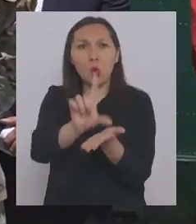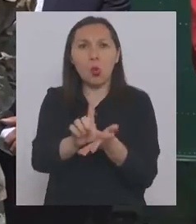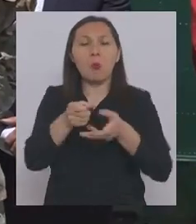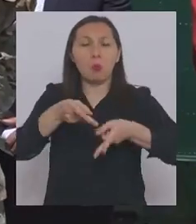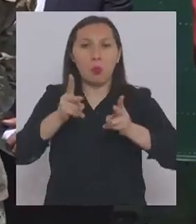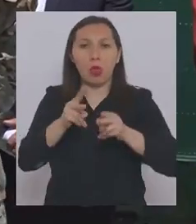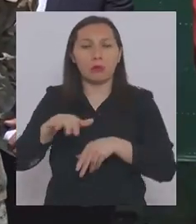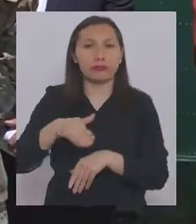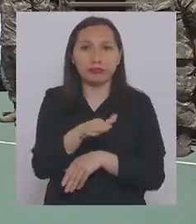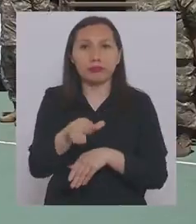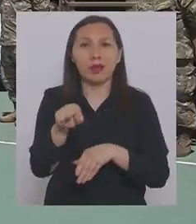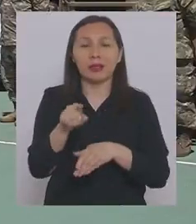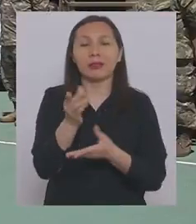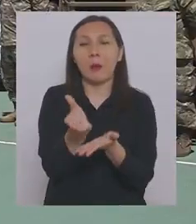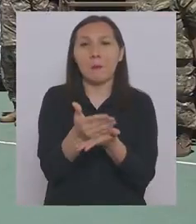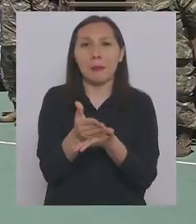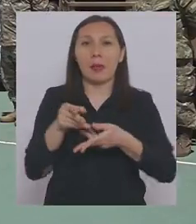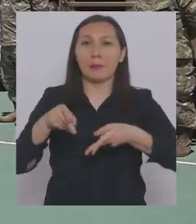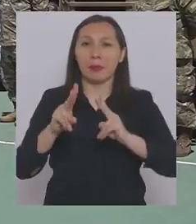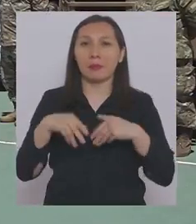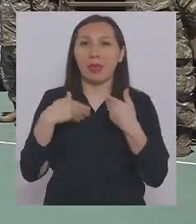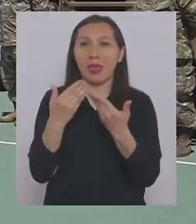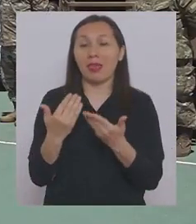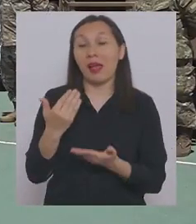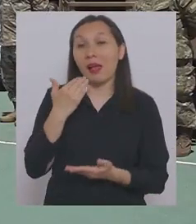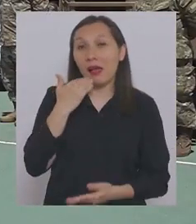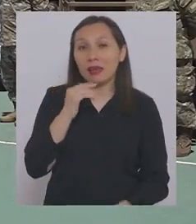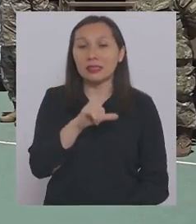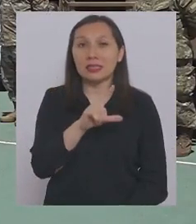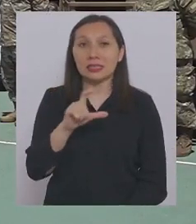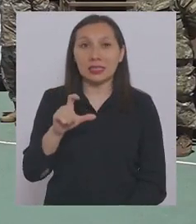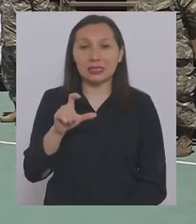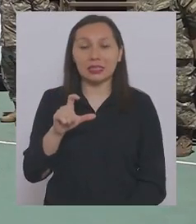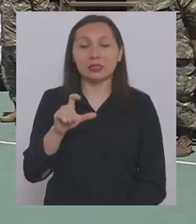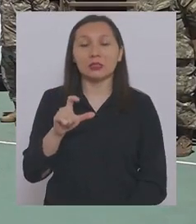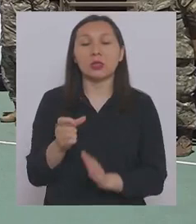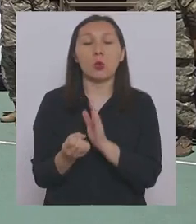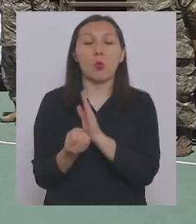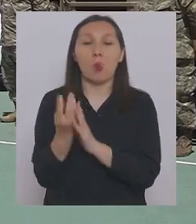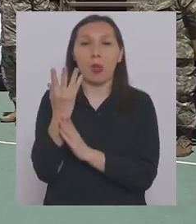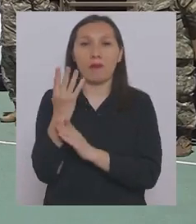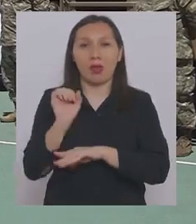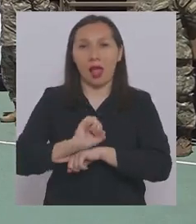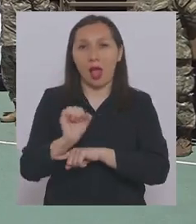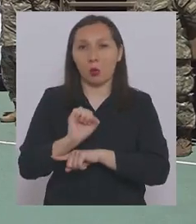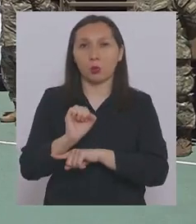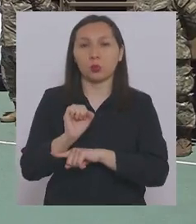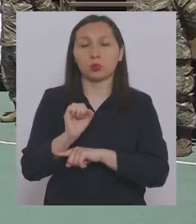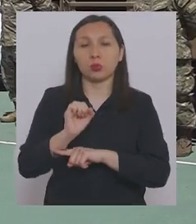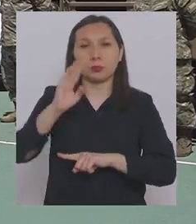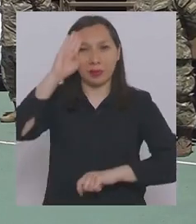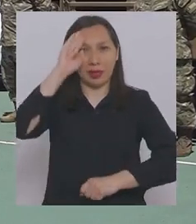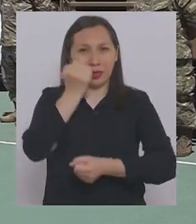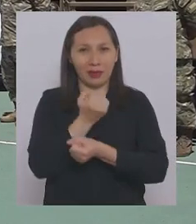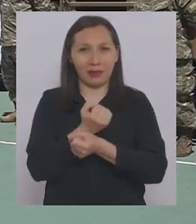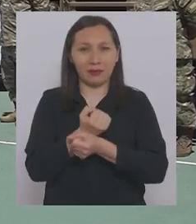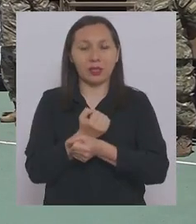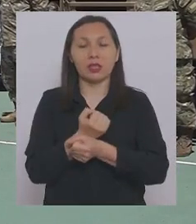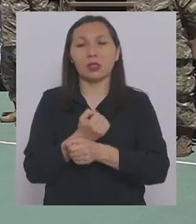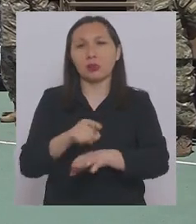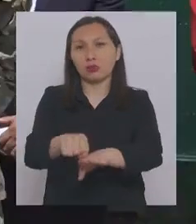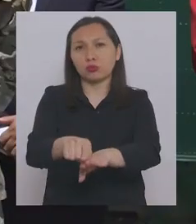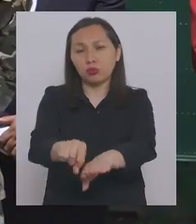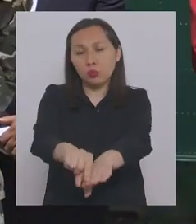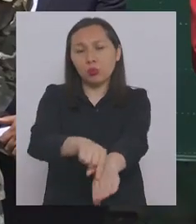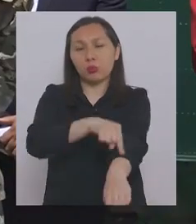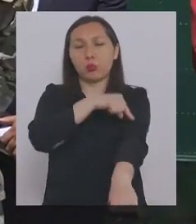de un plan que nos va a permitir entregar casi 700 nuevos vehículos policiales a lo largo y ancho